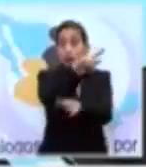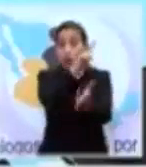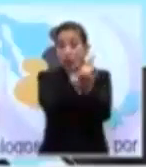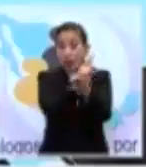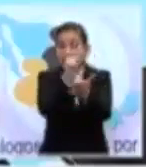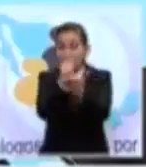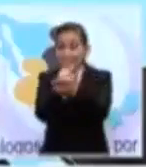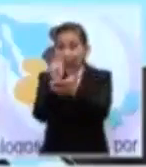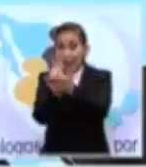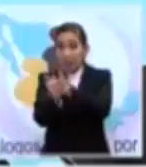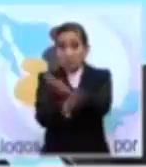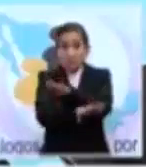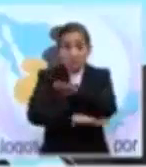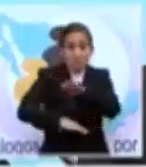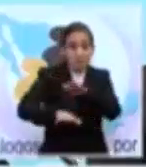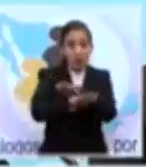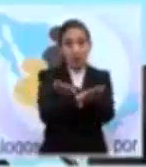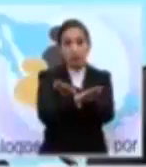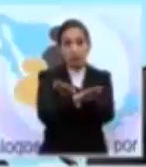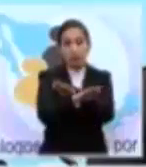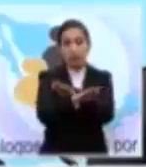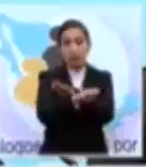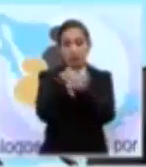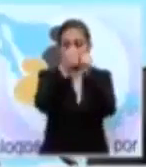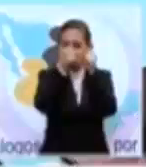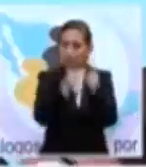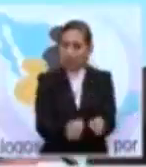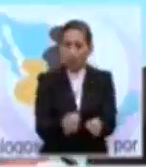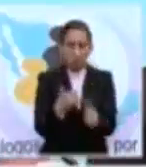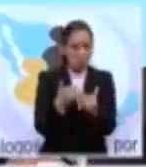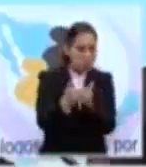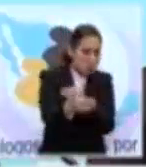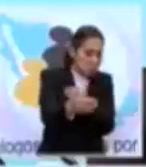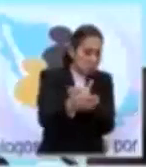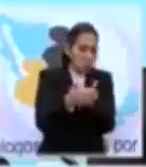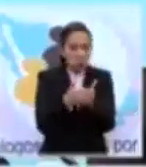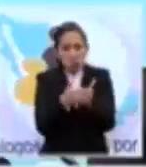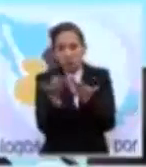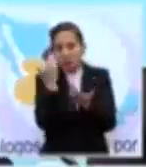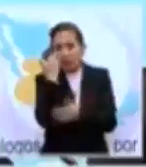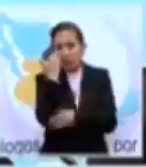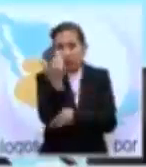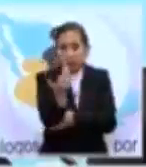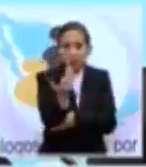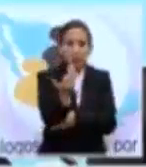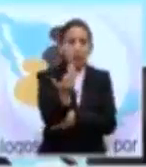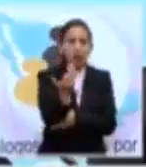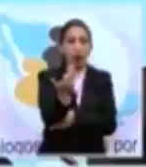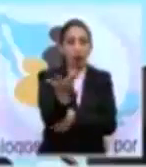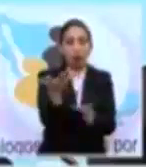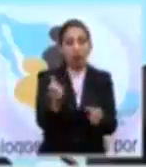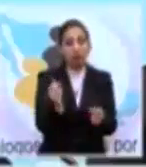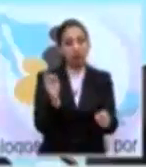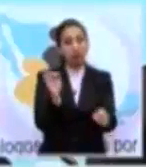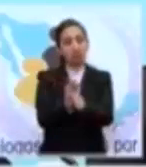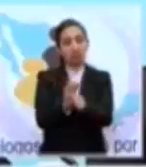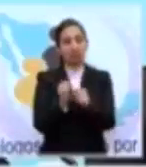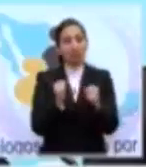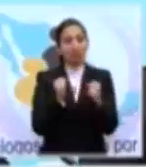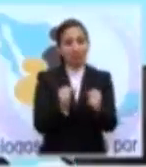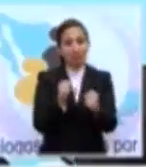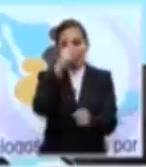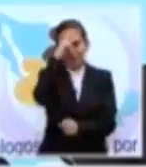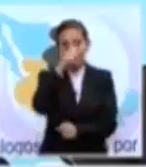estructurales que van a venir, sin duda alguna, en el mediano y largo plazo, a fortalecer a nuestro